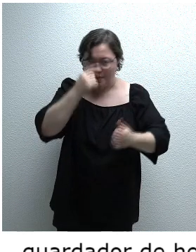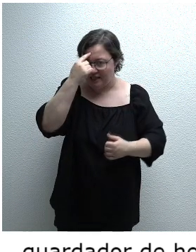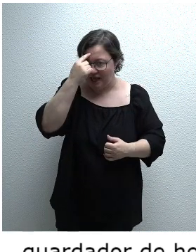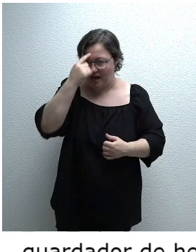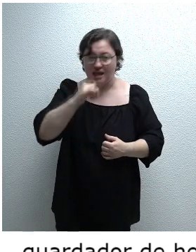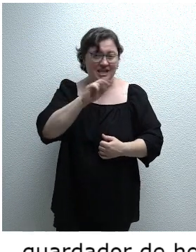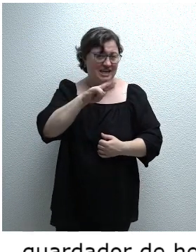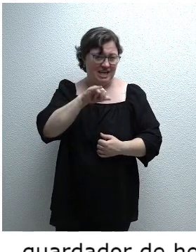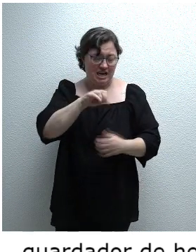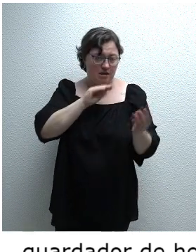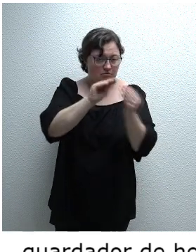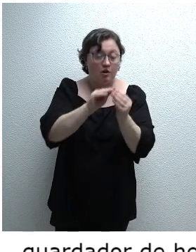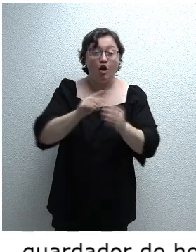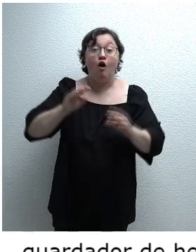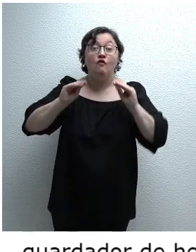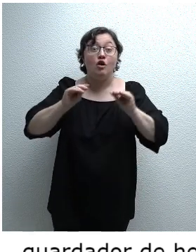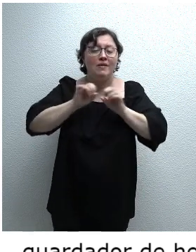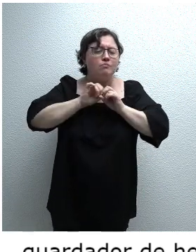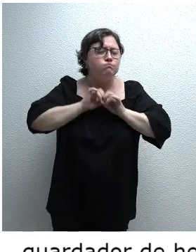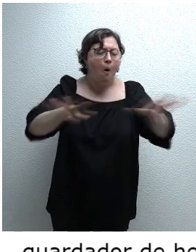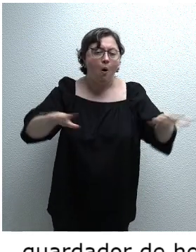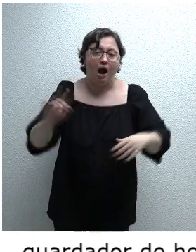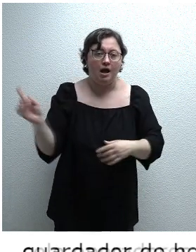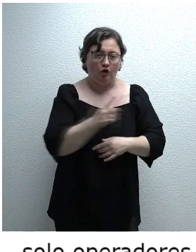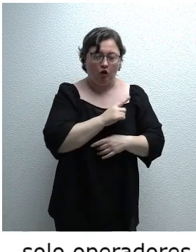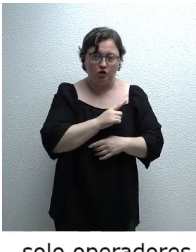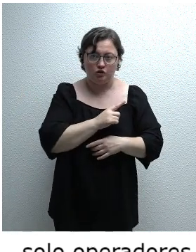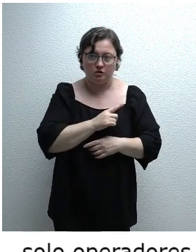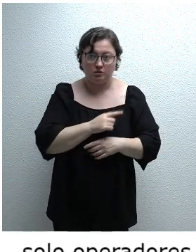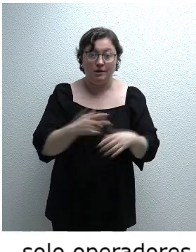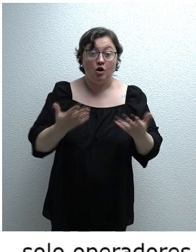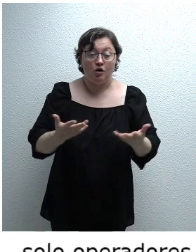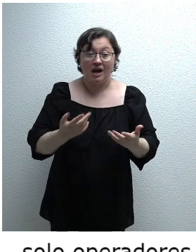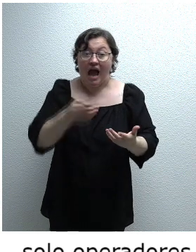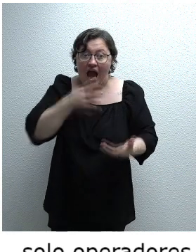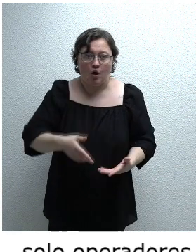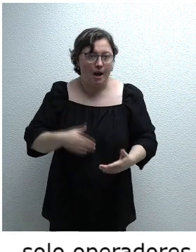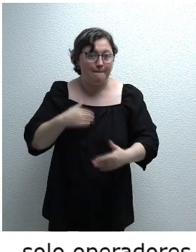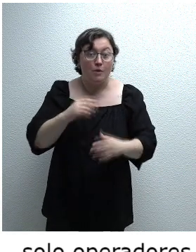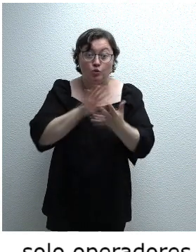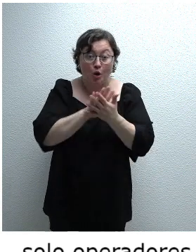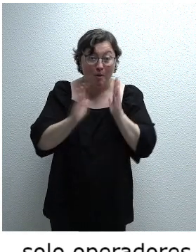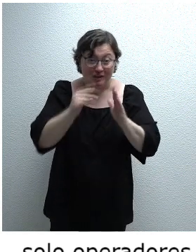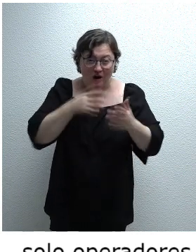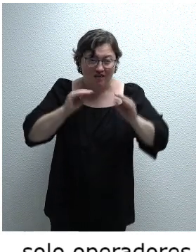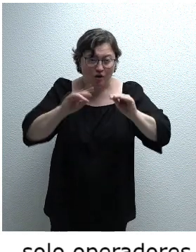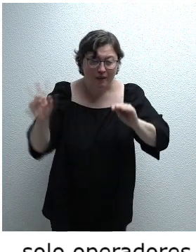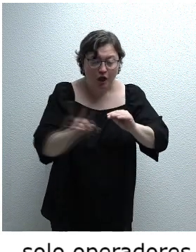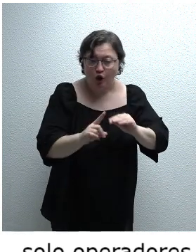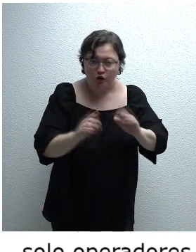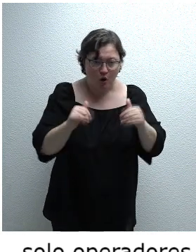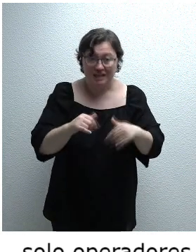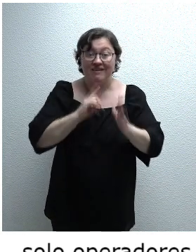como lo decía Irene, la formación tiene que llegar a todos. Y todavía no estamos en ese punto. Yo creo que la